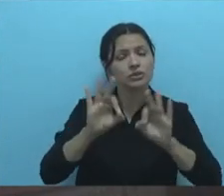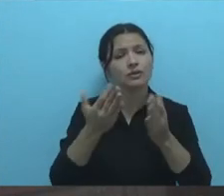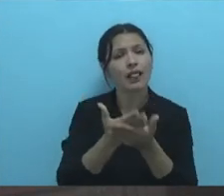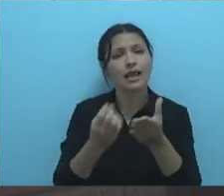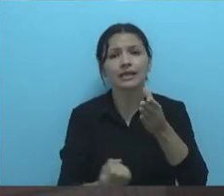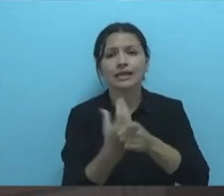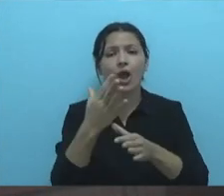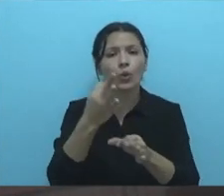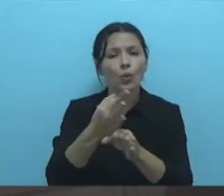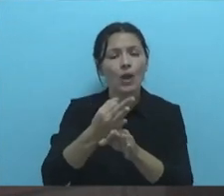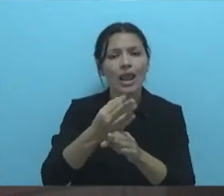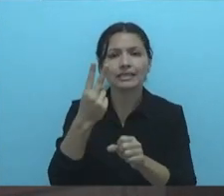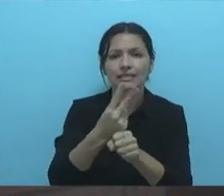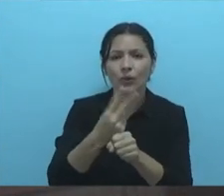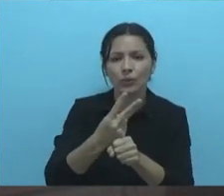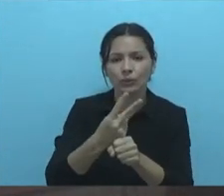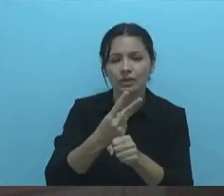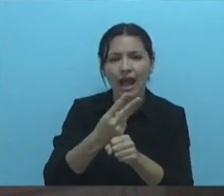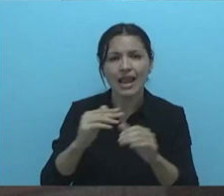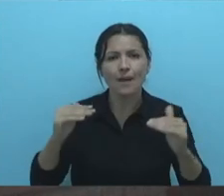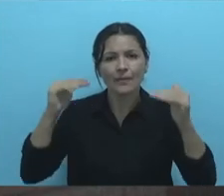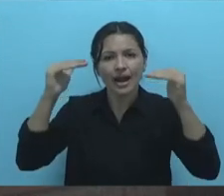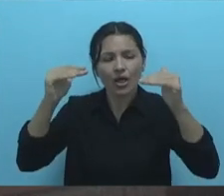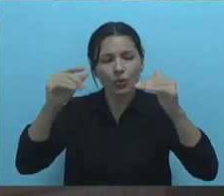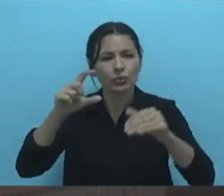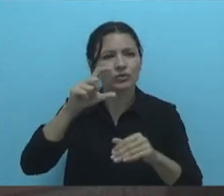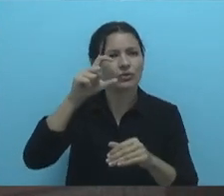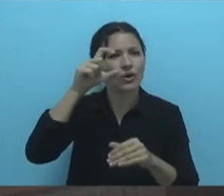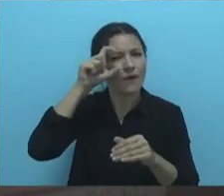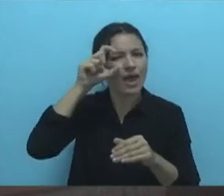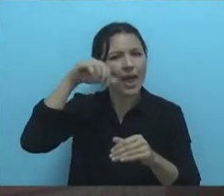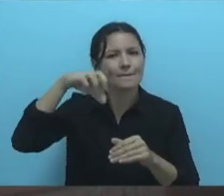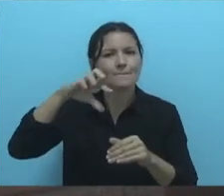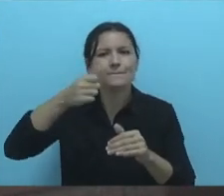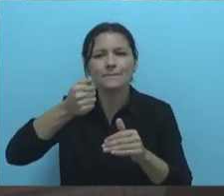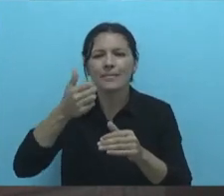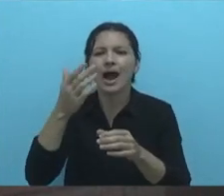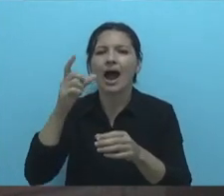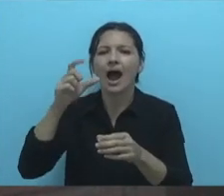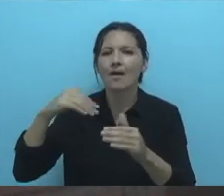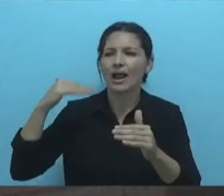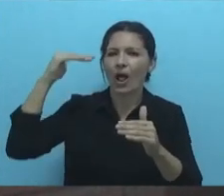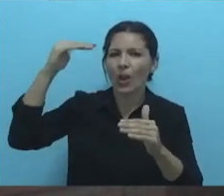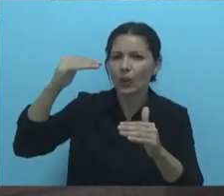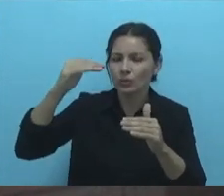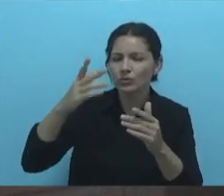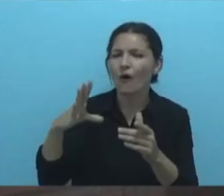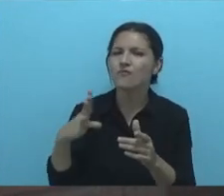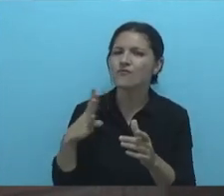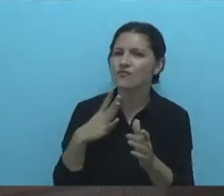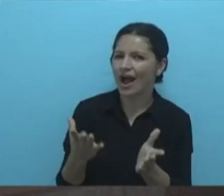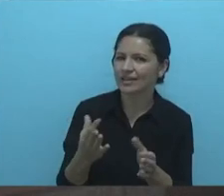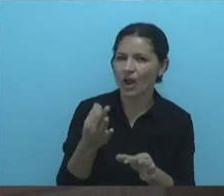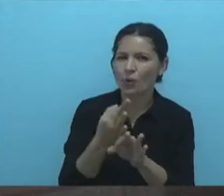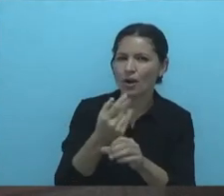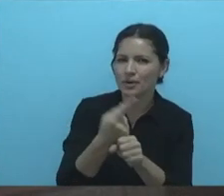la creación de una escuela secundaria para adultos un empaque realmente es muy necesario ya cubierta la educación primaria pero